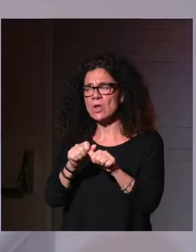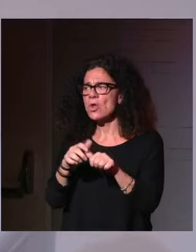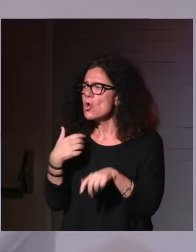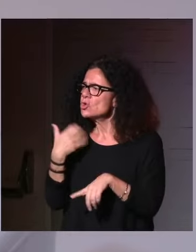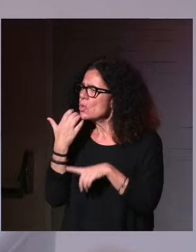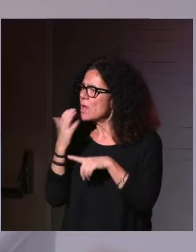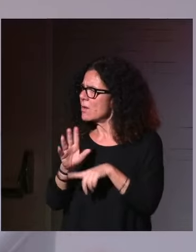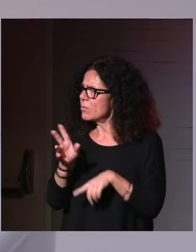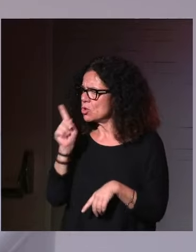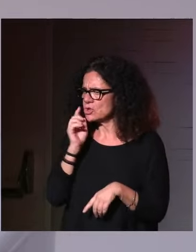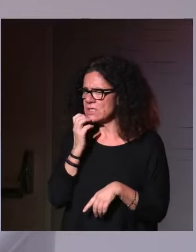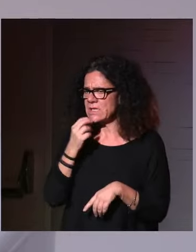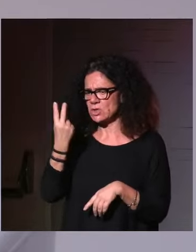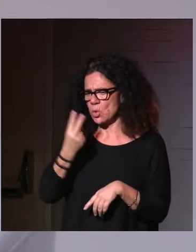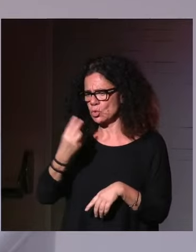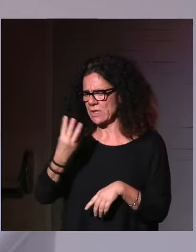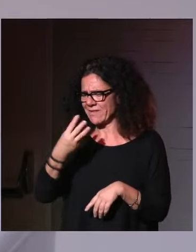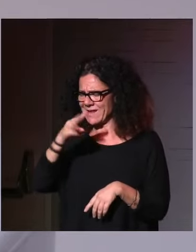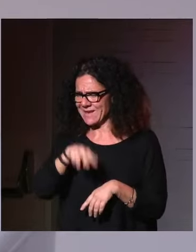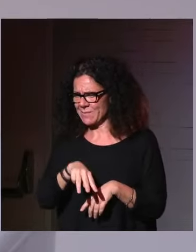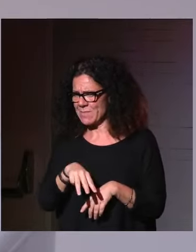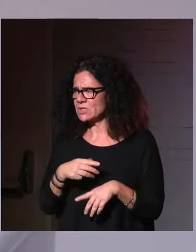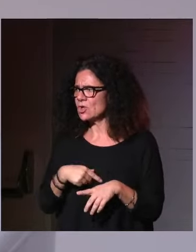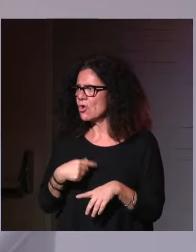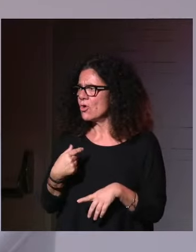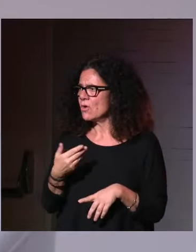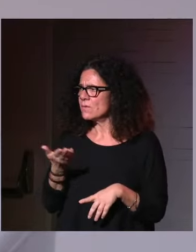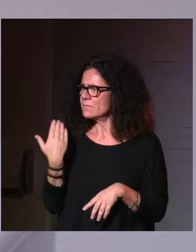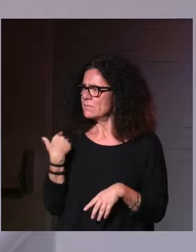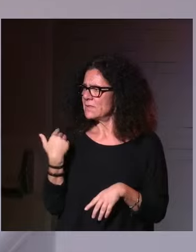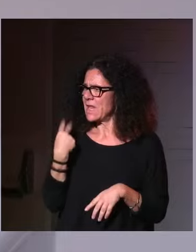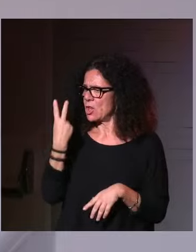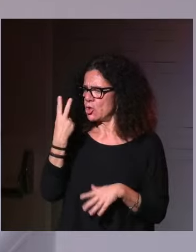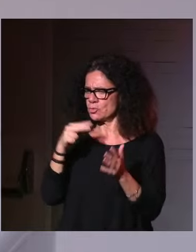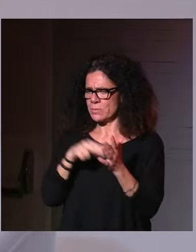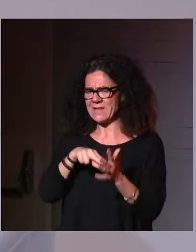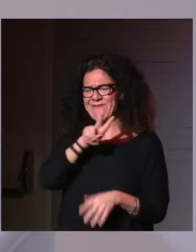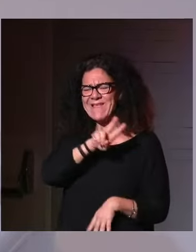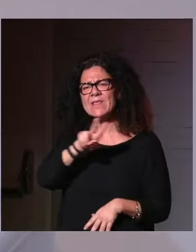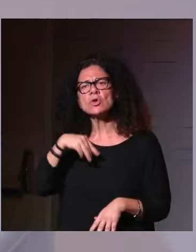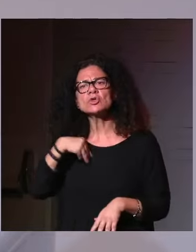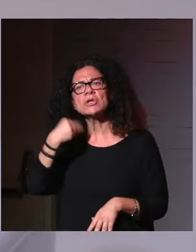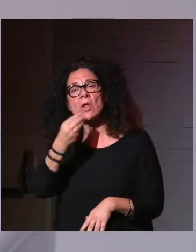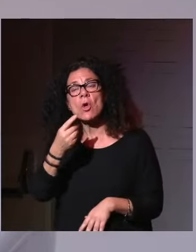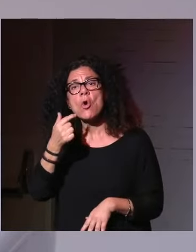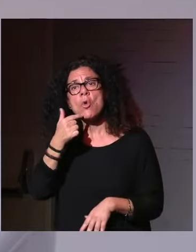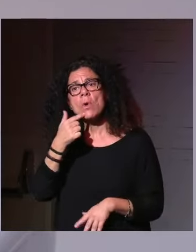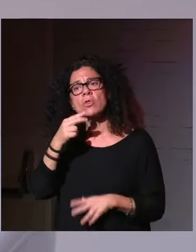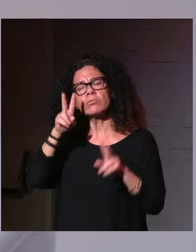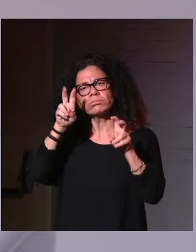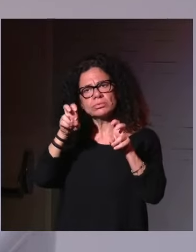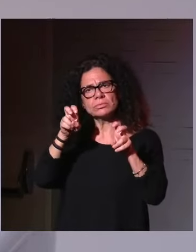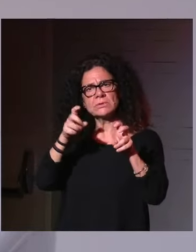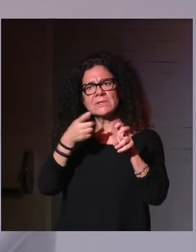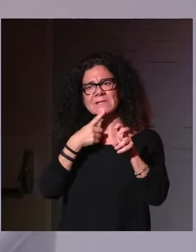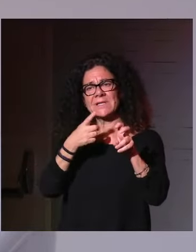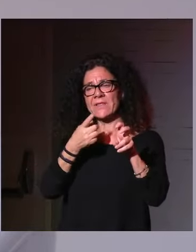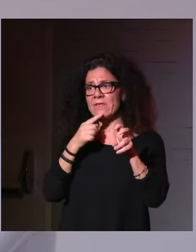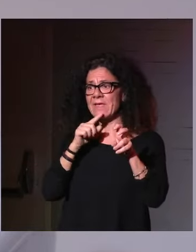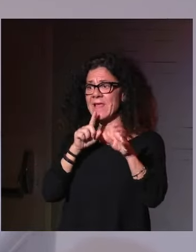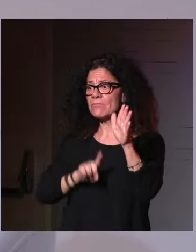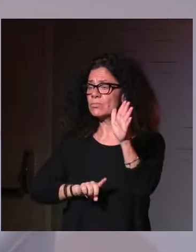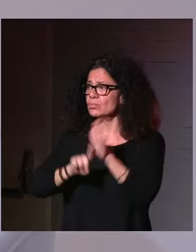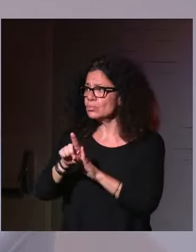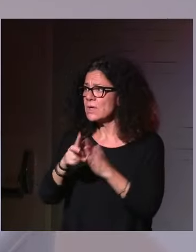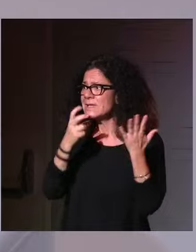sé si fue el segundo o el tercer trimestre de la Epa de del del de 2022 creo que era cuando leemos un titular que el paro había subido en España en